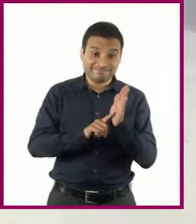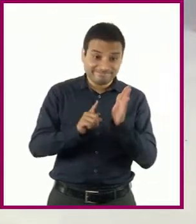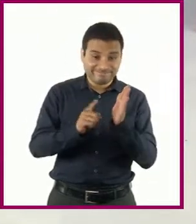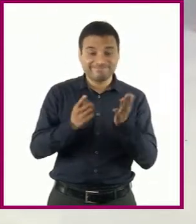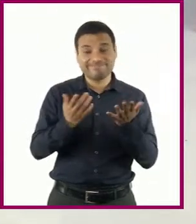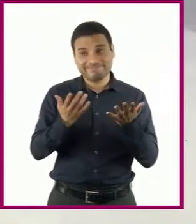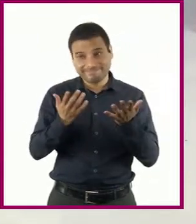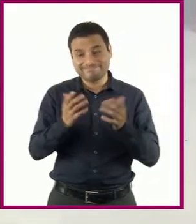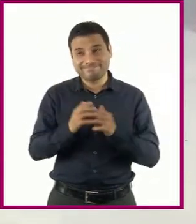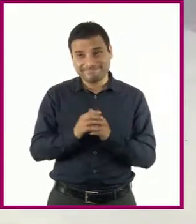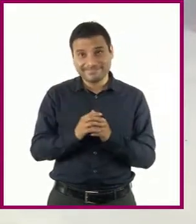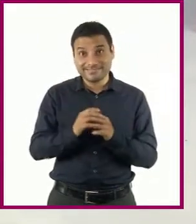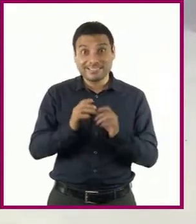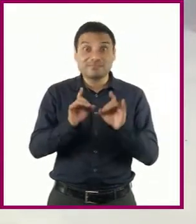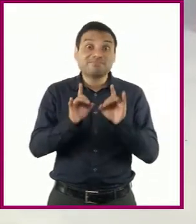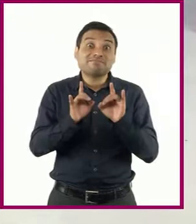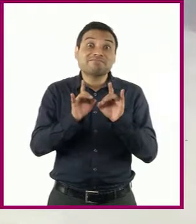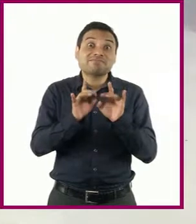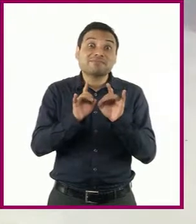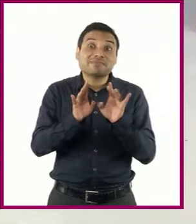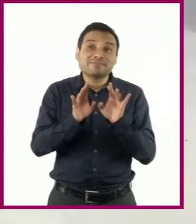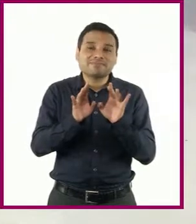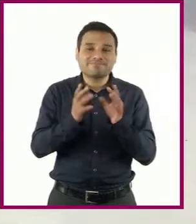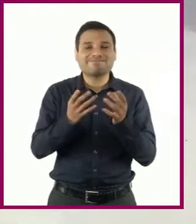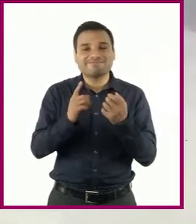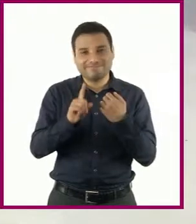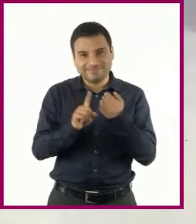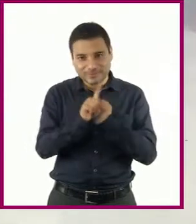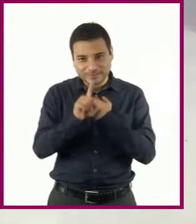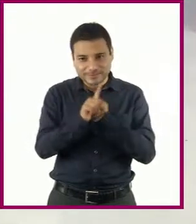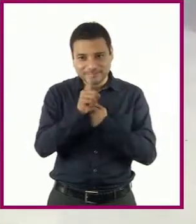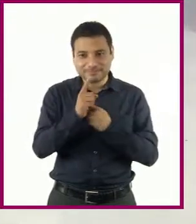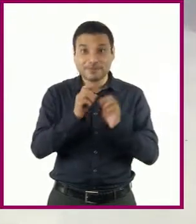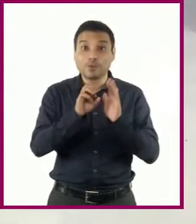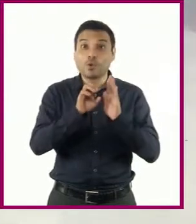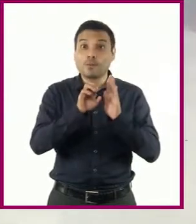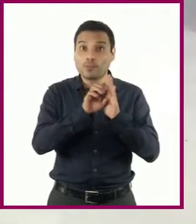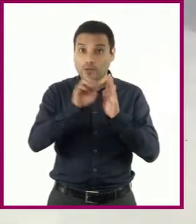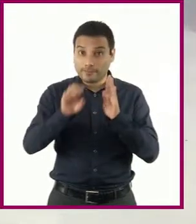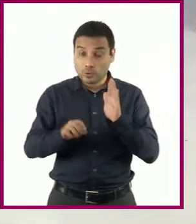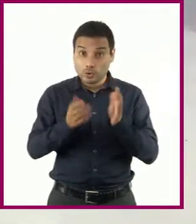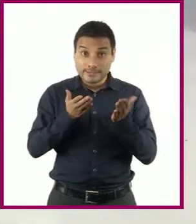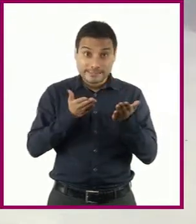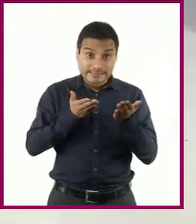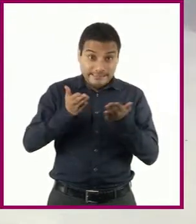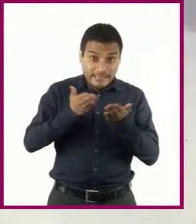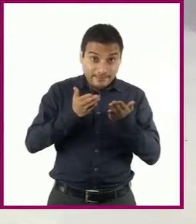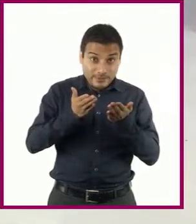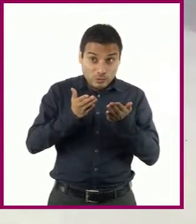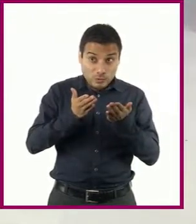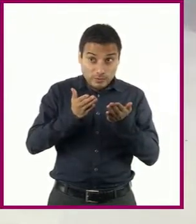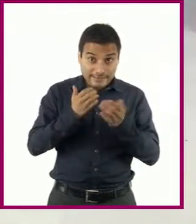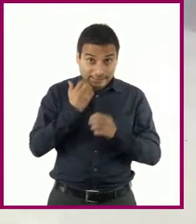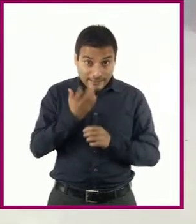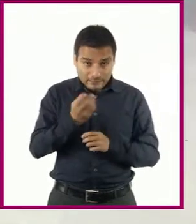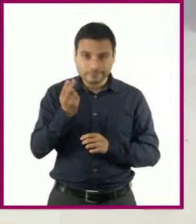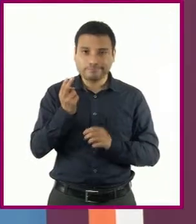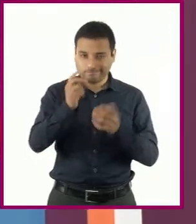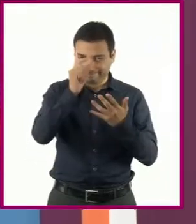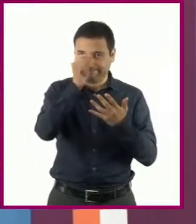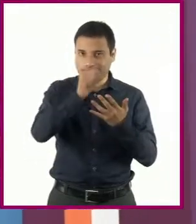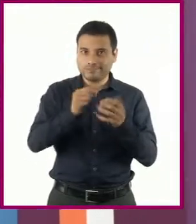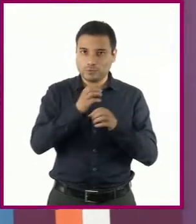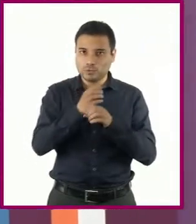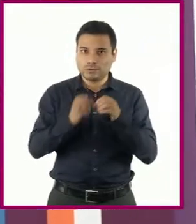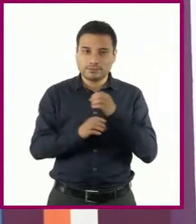todo se complica. Pero debemos tener en cuenta que para acceder a los servicios se requiere un gran conjunto de cosas.